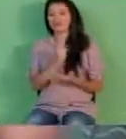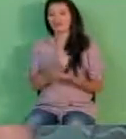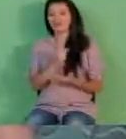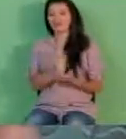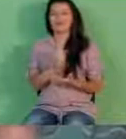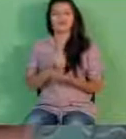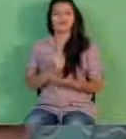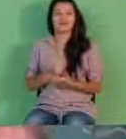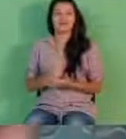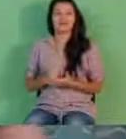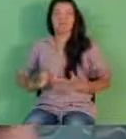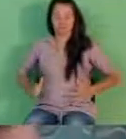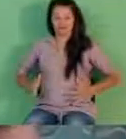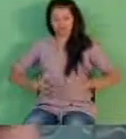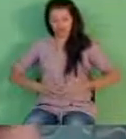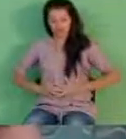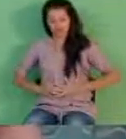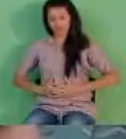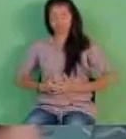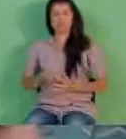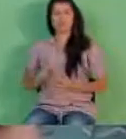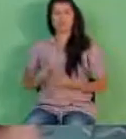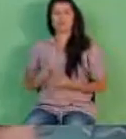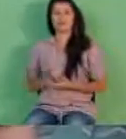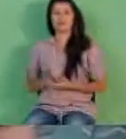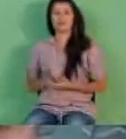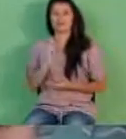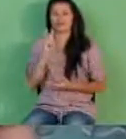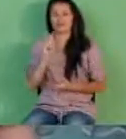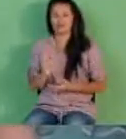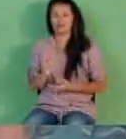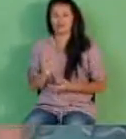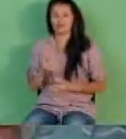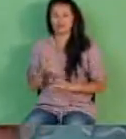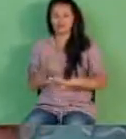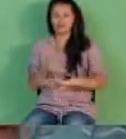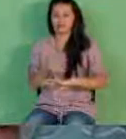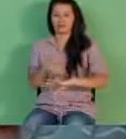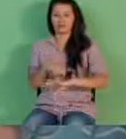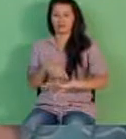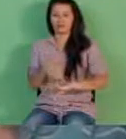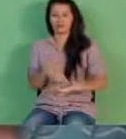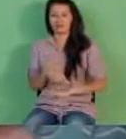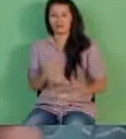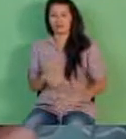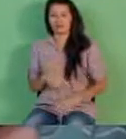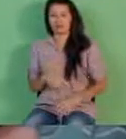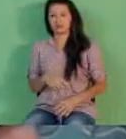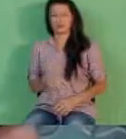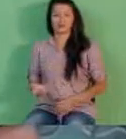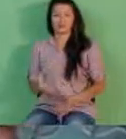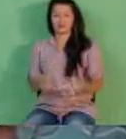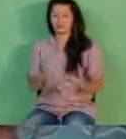como diez libras de agua y se los puso en el estómago y se lo dejo ocho horas al retirar el ajo lo retiró con piel